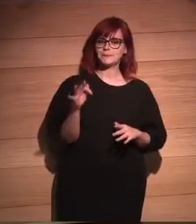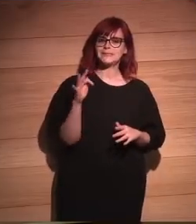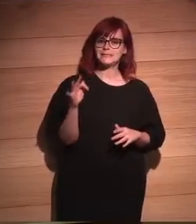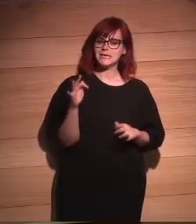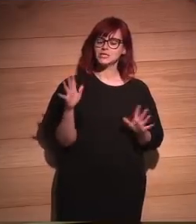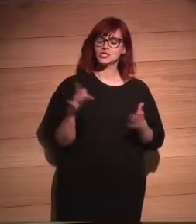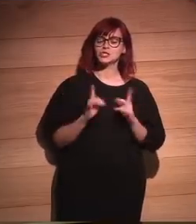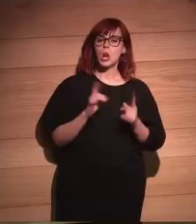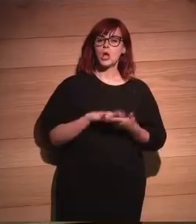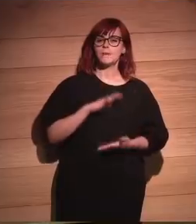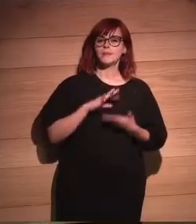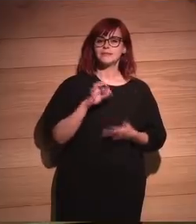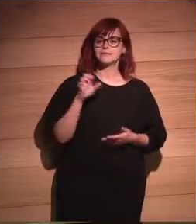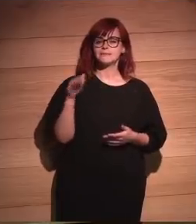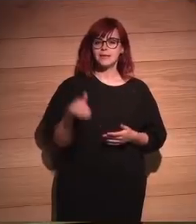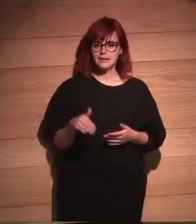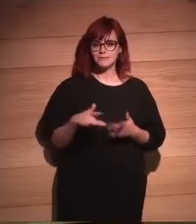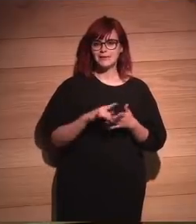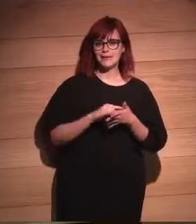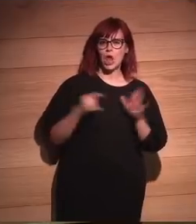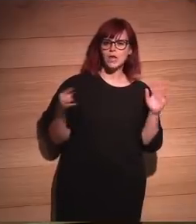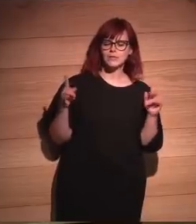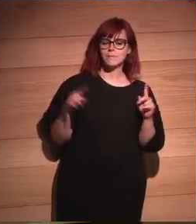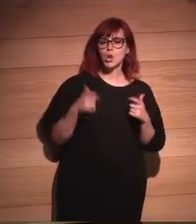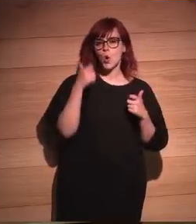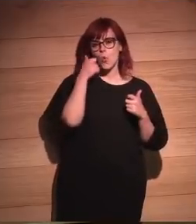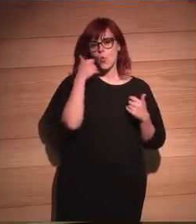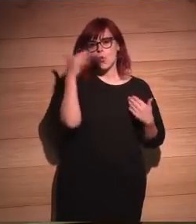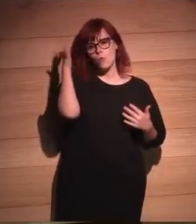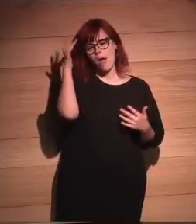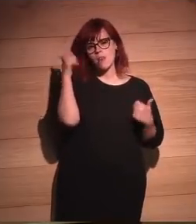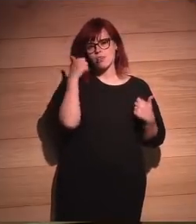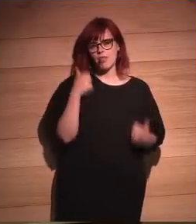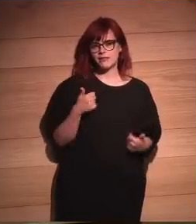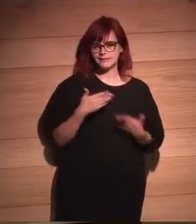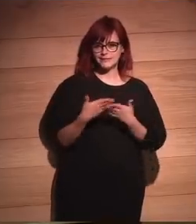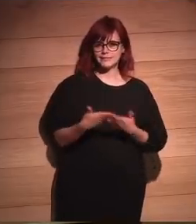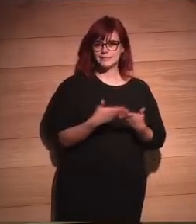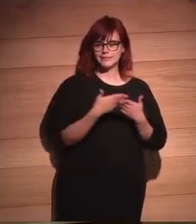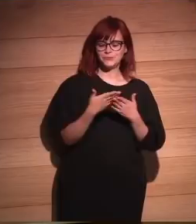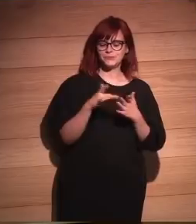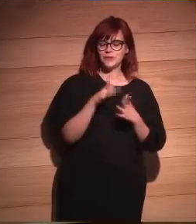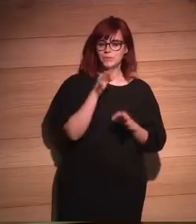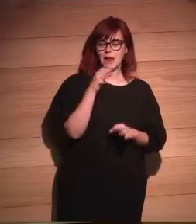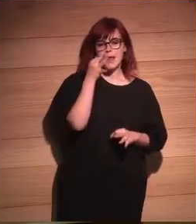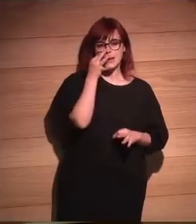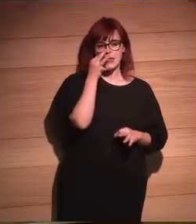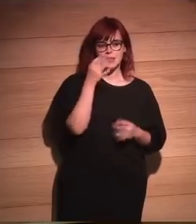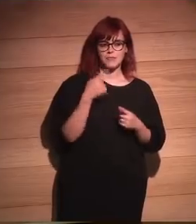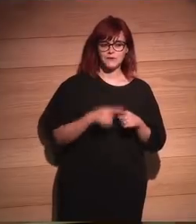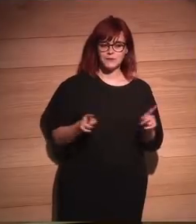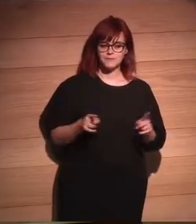en capacitaciones STEM, tecnológicas, sino también en humanidades para una nueva realidad, también imprescindibles, ¿no?